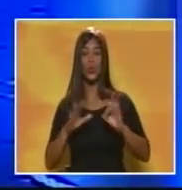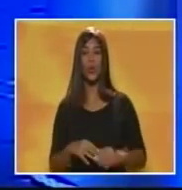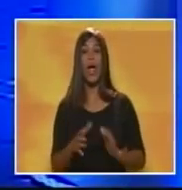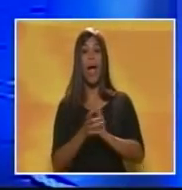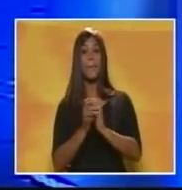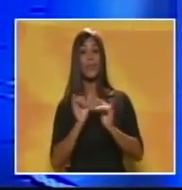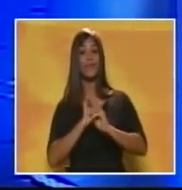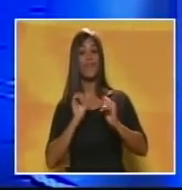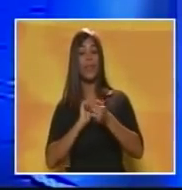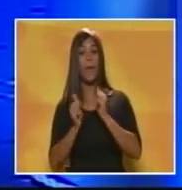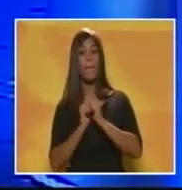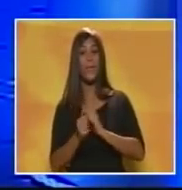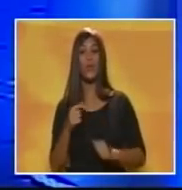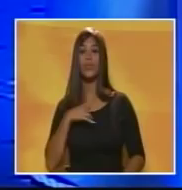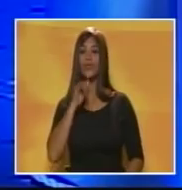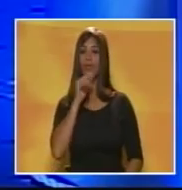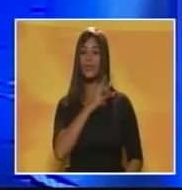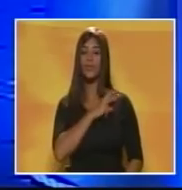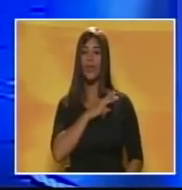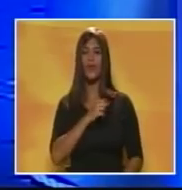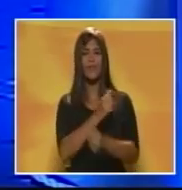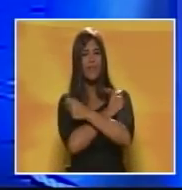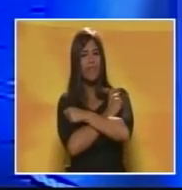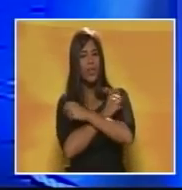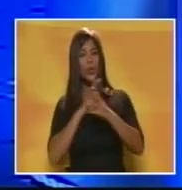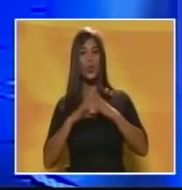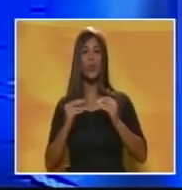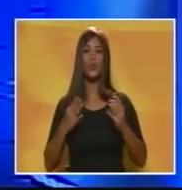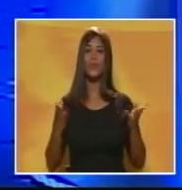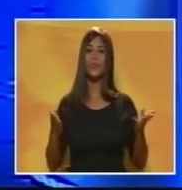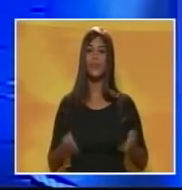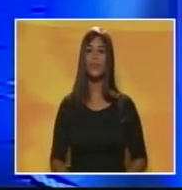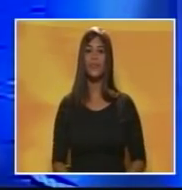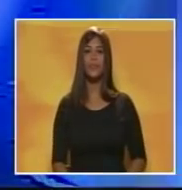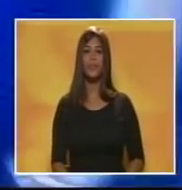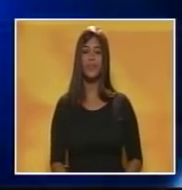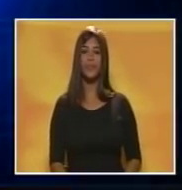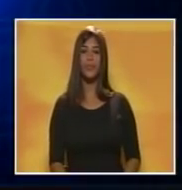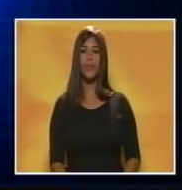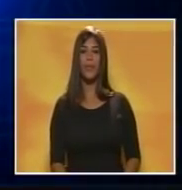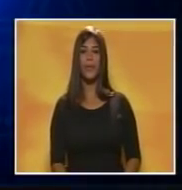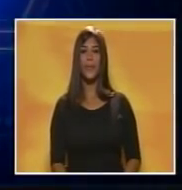Amigos, hasta aquí los deportes en su noticiero Venevisión. Un fuerte abrazo para todos.